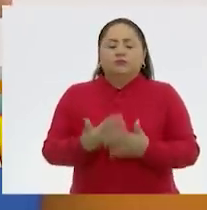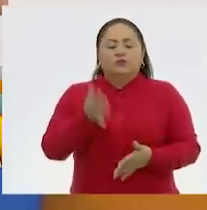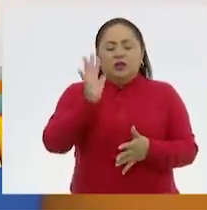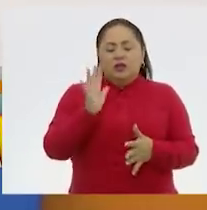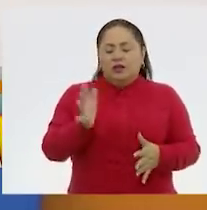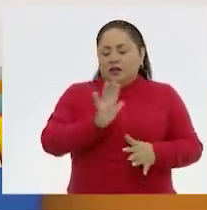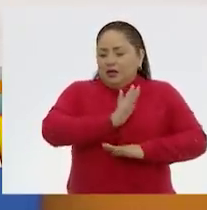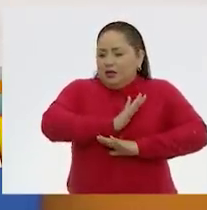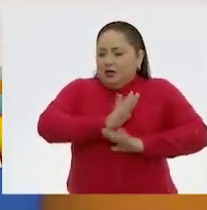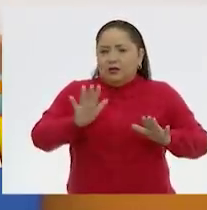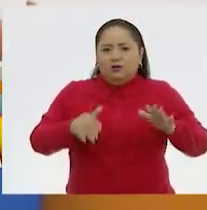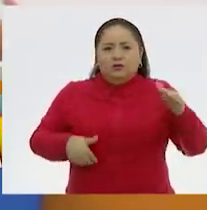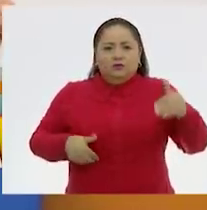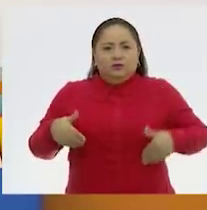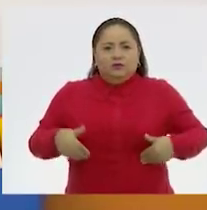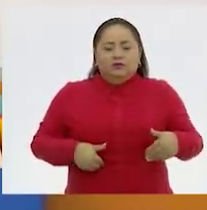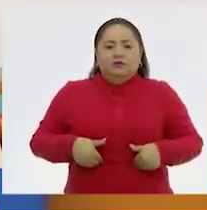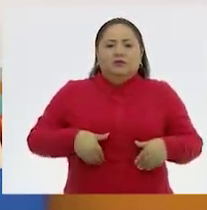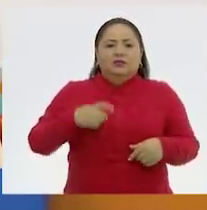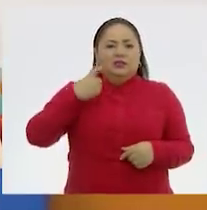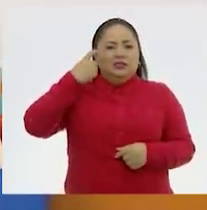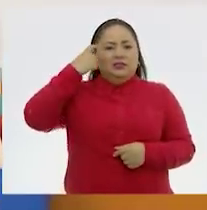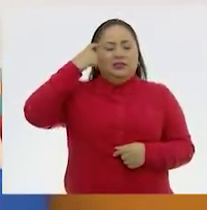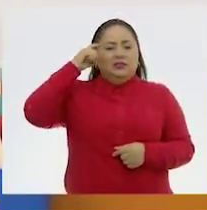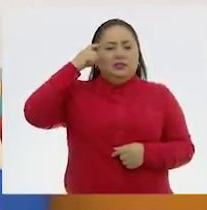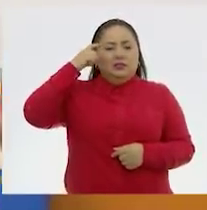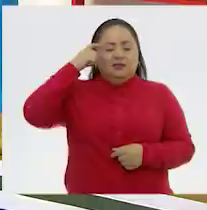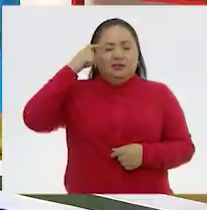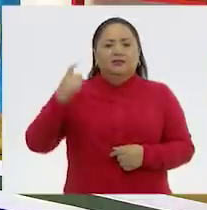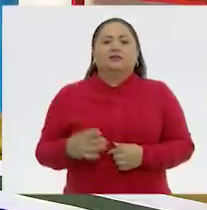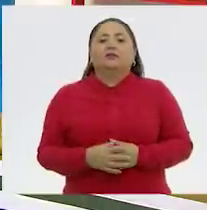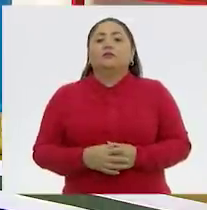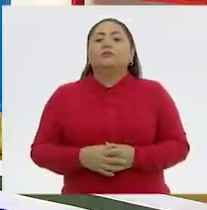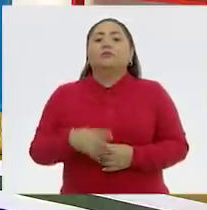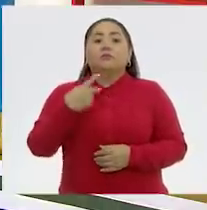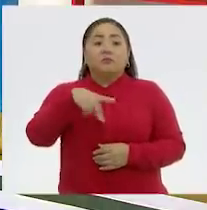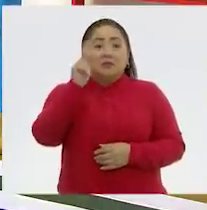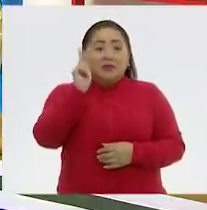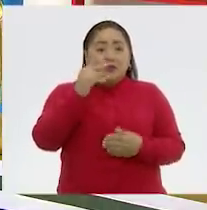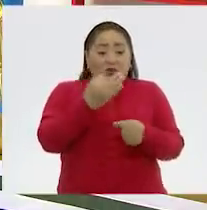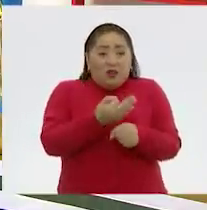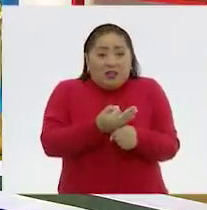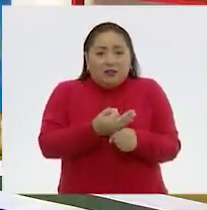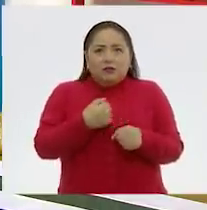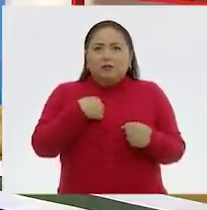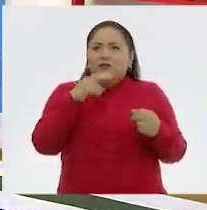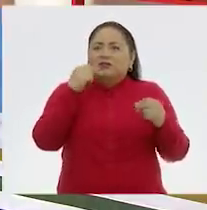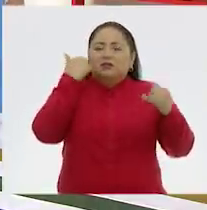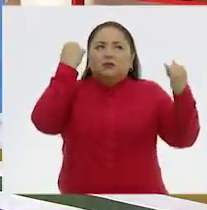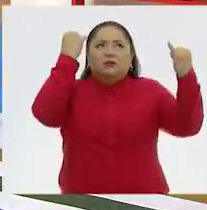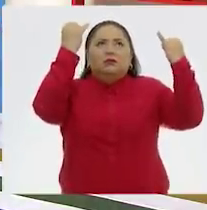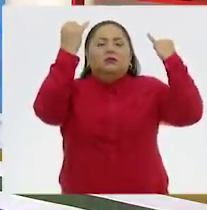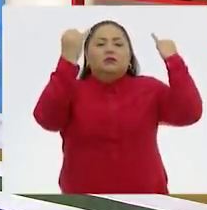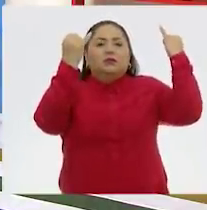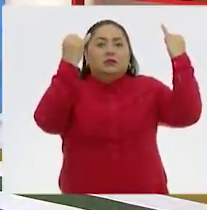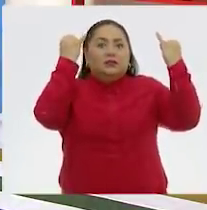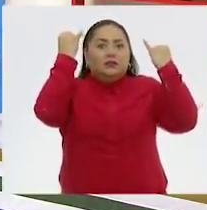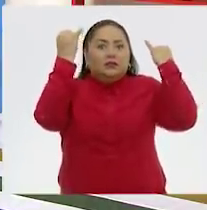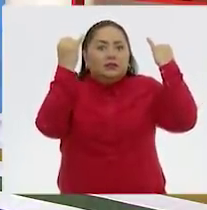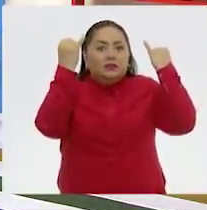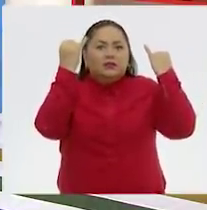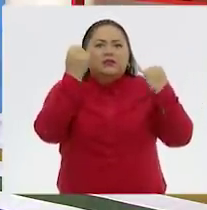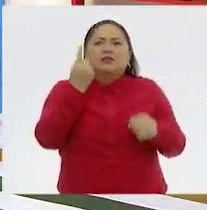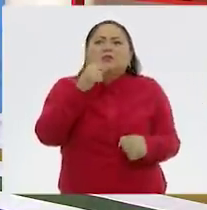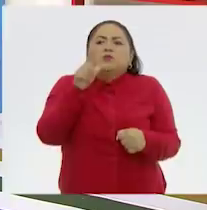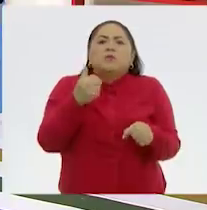estoy muy molesto, me estoy empezando a enojar. No, pero ahora me quiero imaginar, me voy a imaginar